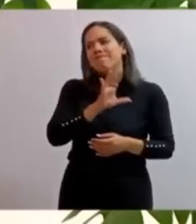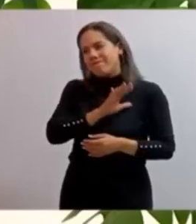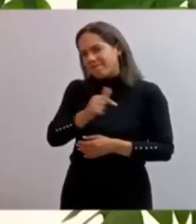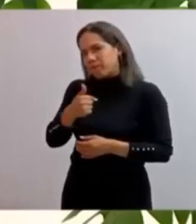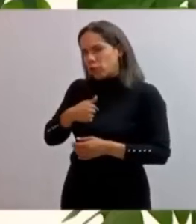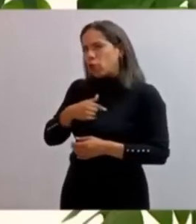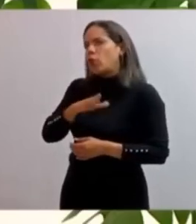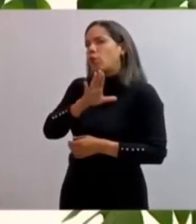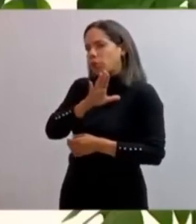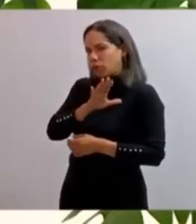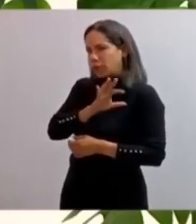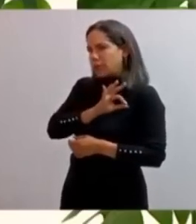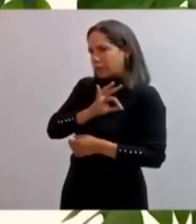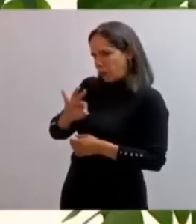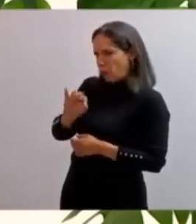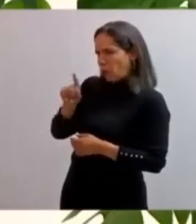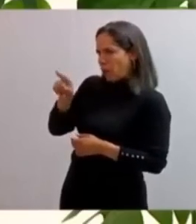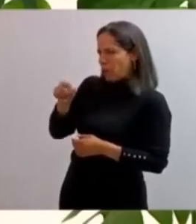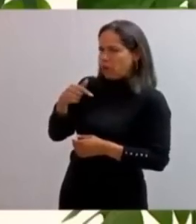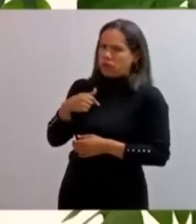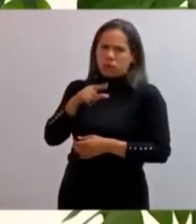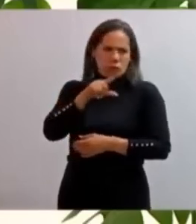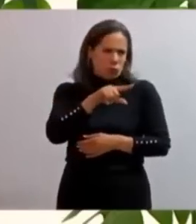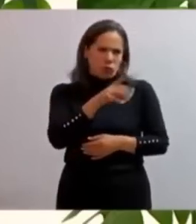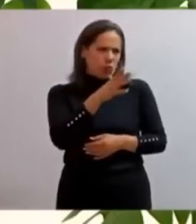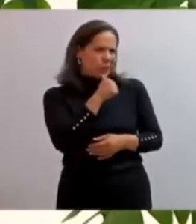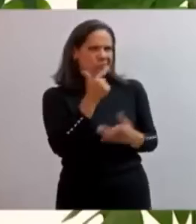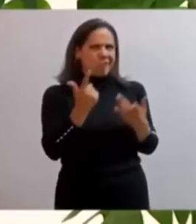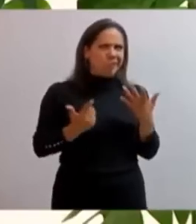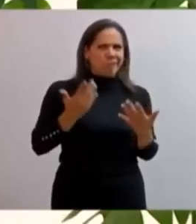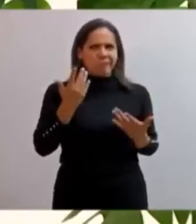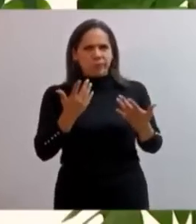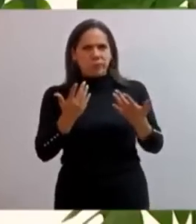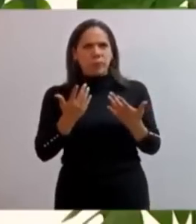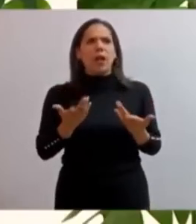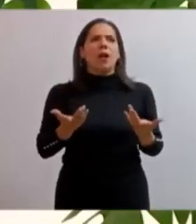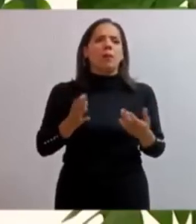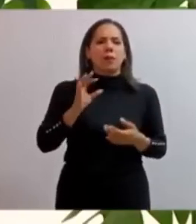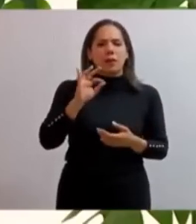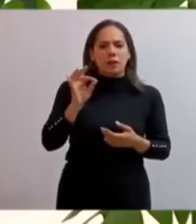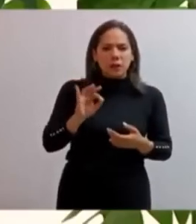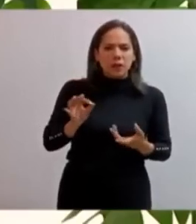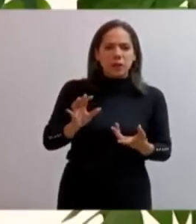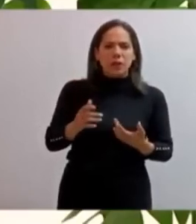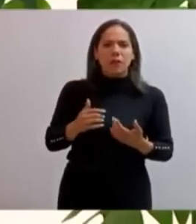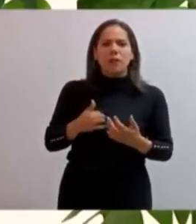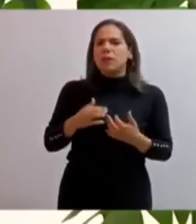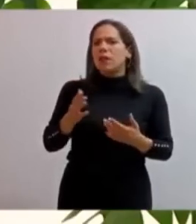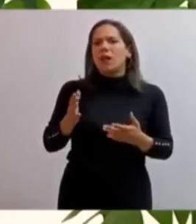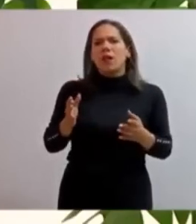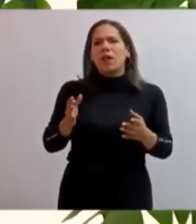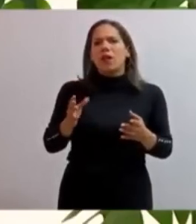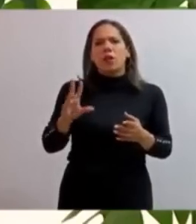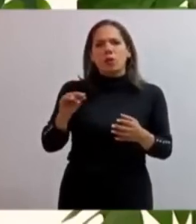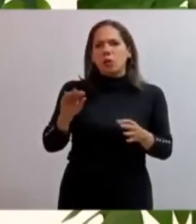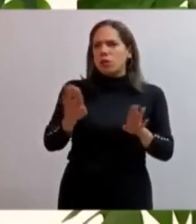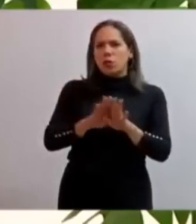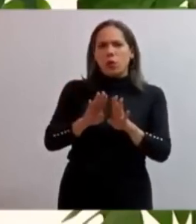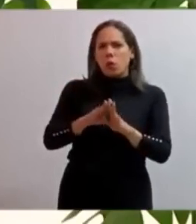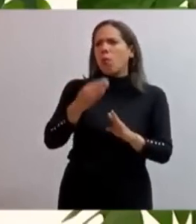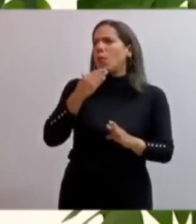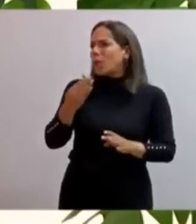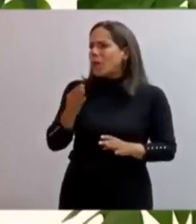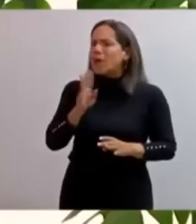esa discusión que podemos hacer, donde no hay una sanción, digamos, de que yo te diga que lo estás haciendo bien o